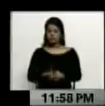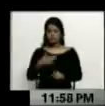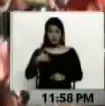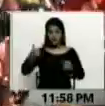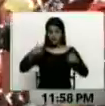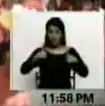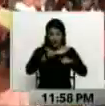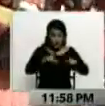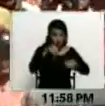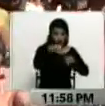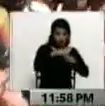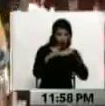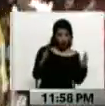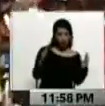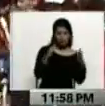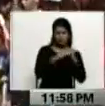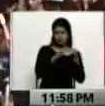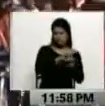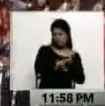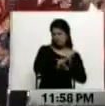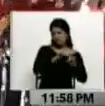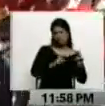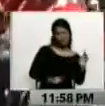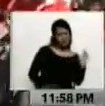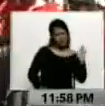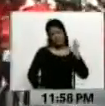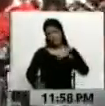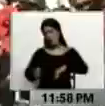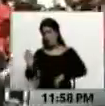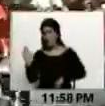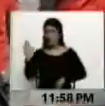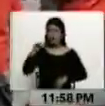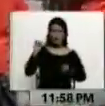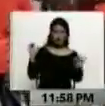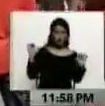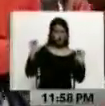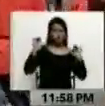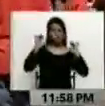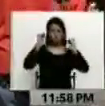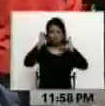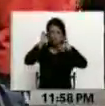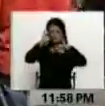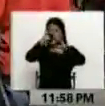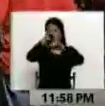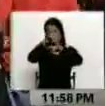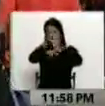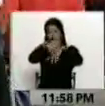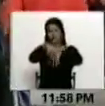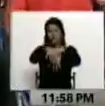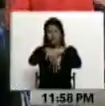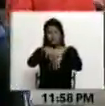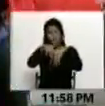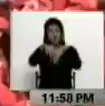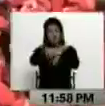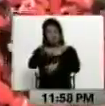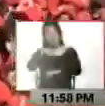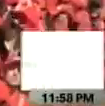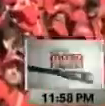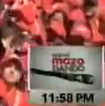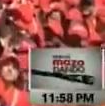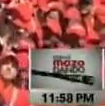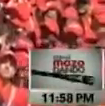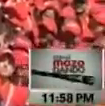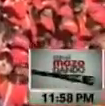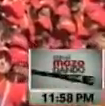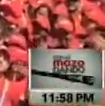país Yo no me quedo en la casa pues el conbate me voy voy a defender